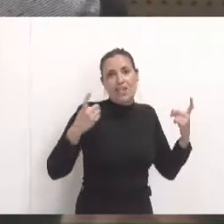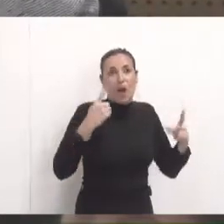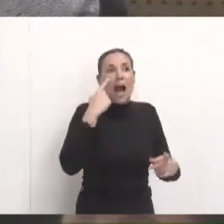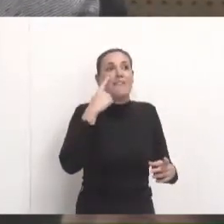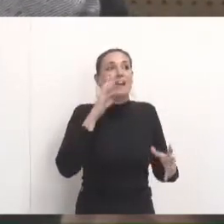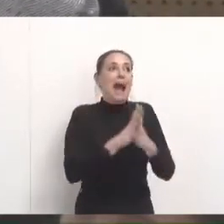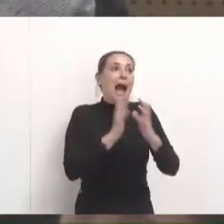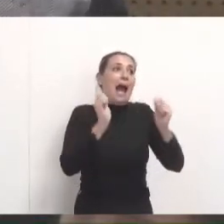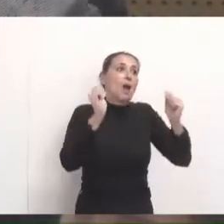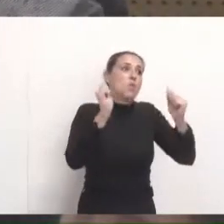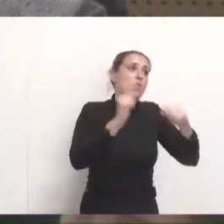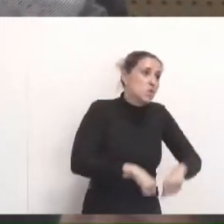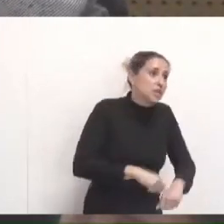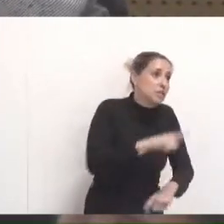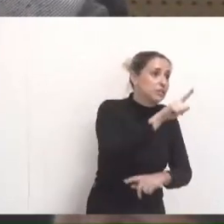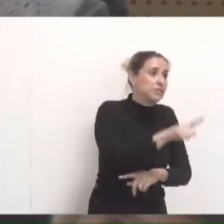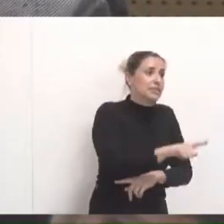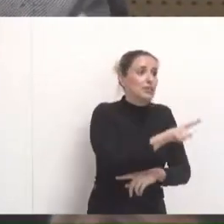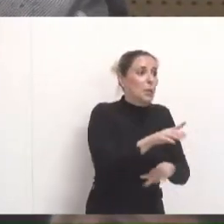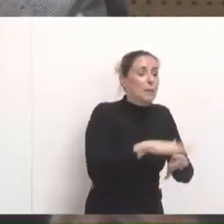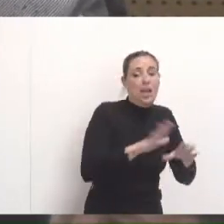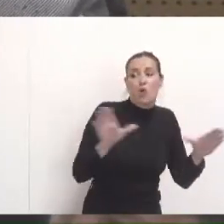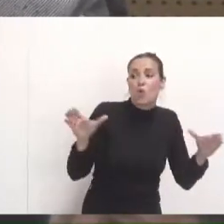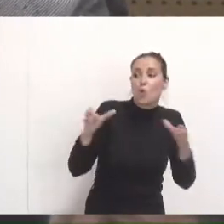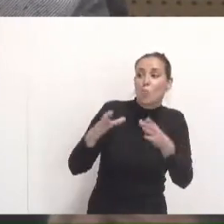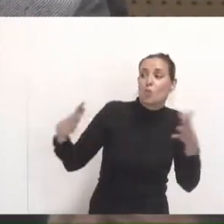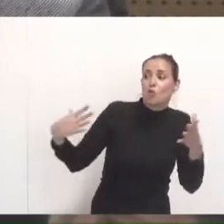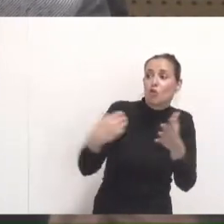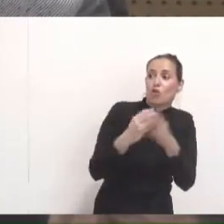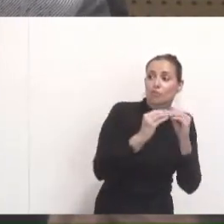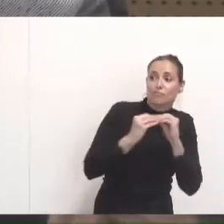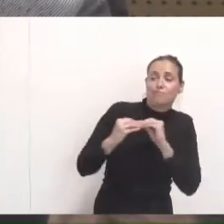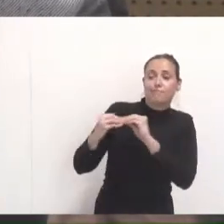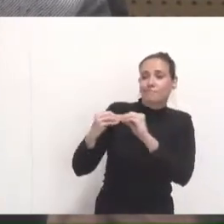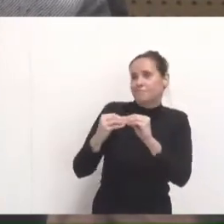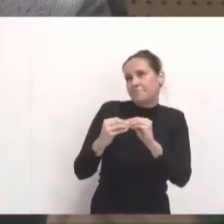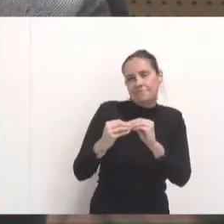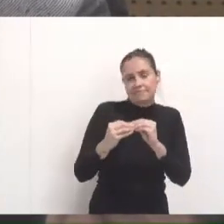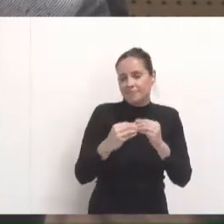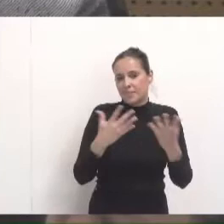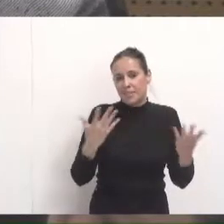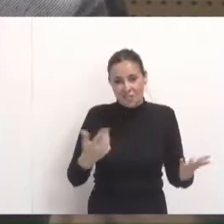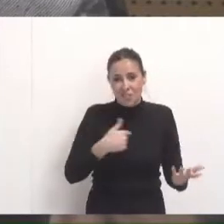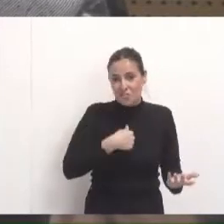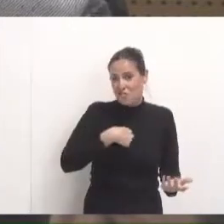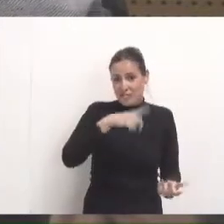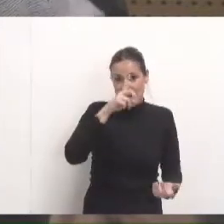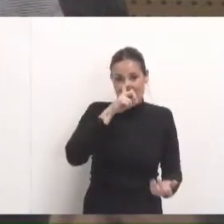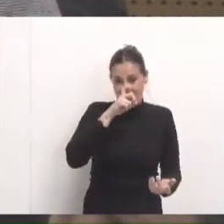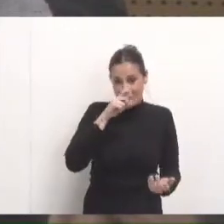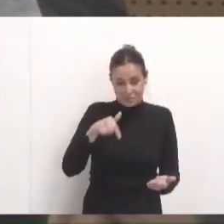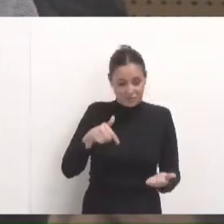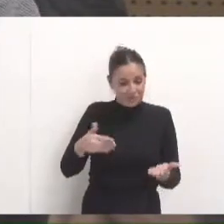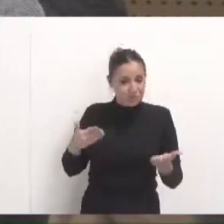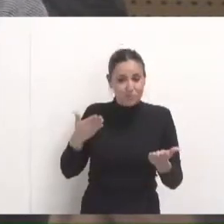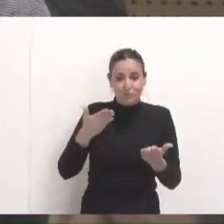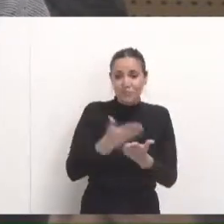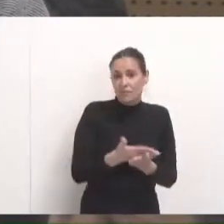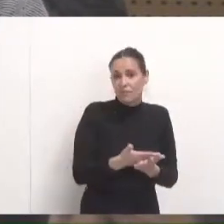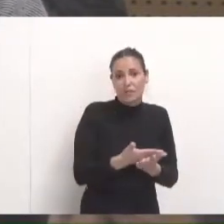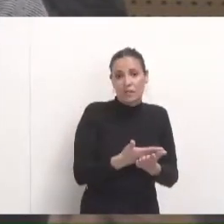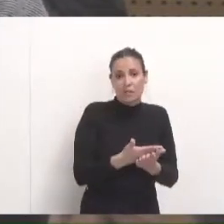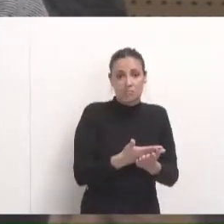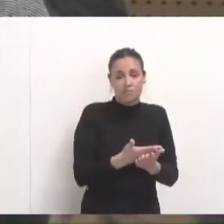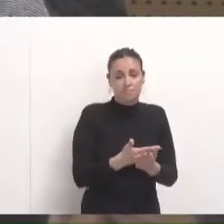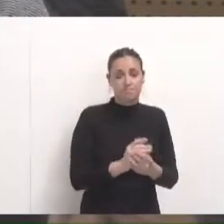acuerdos con el resto de grupos. Les recuerdo que es una moción que, en principio, tiene el